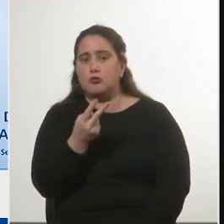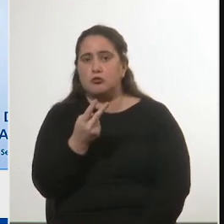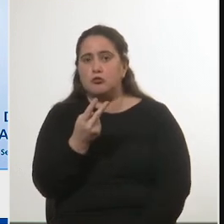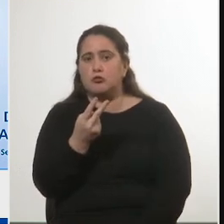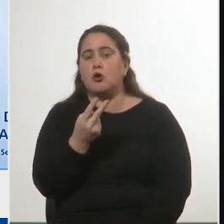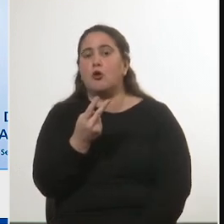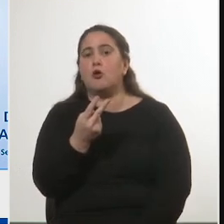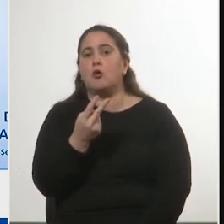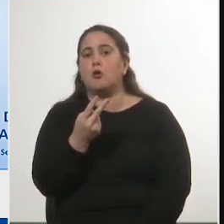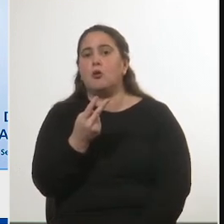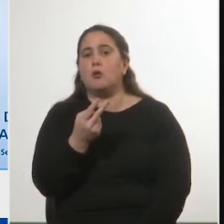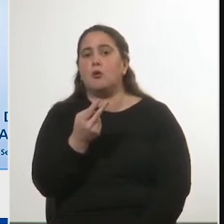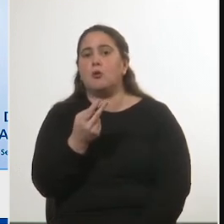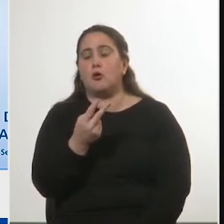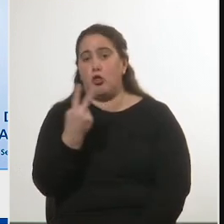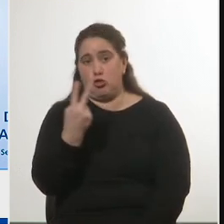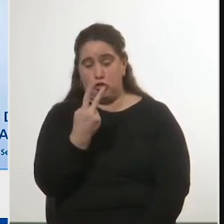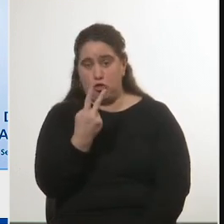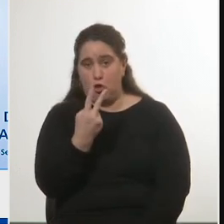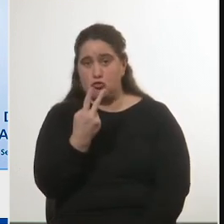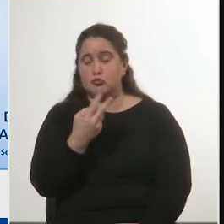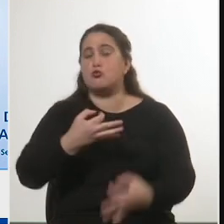ellos que